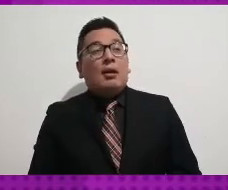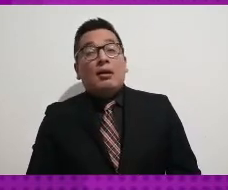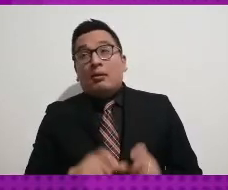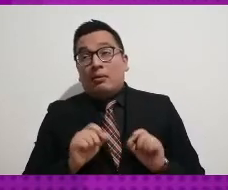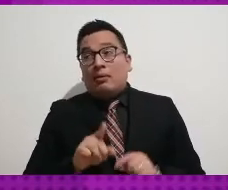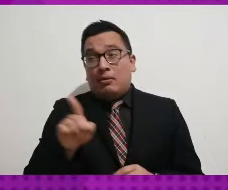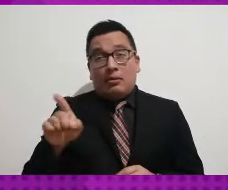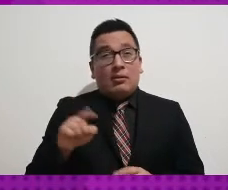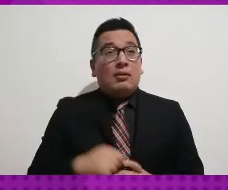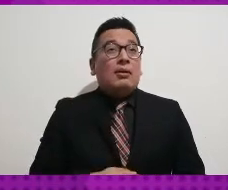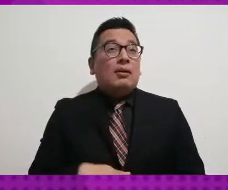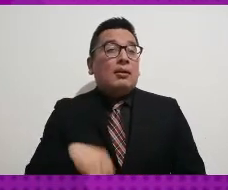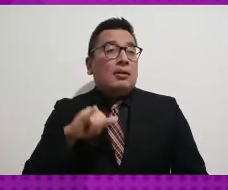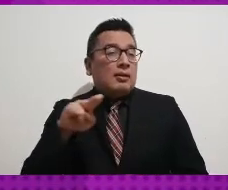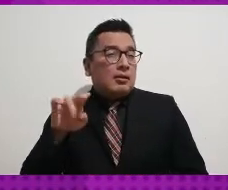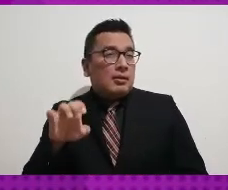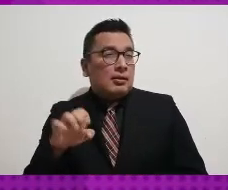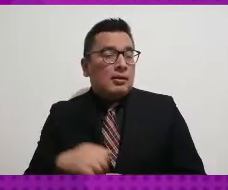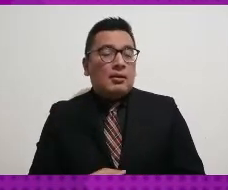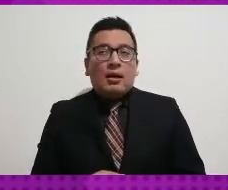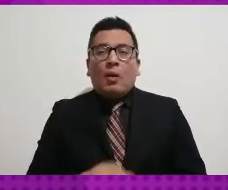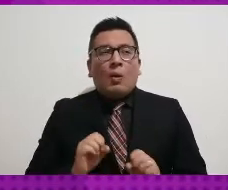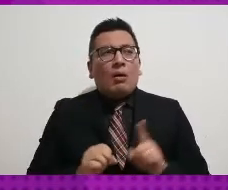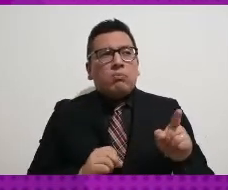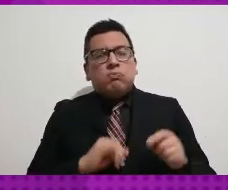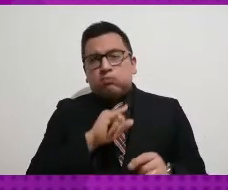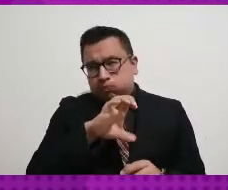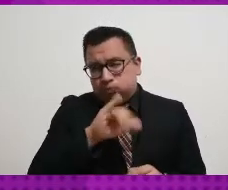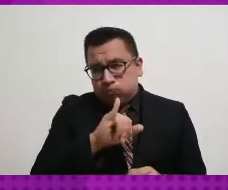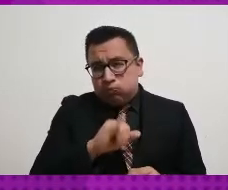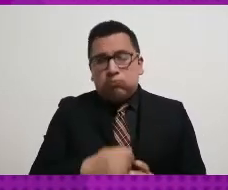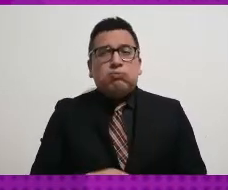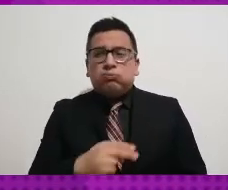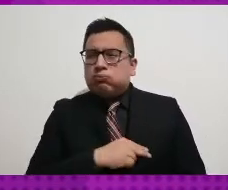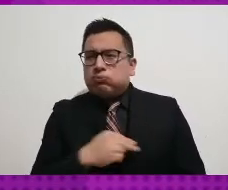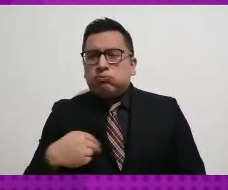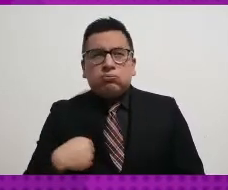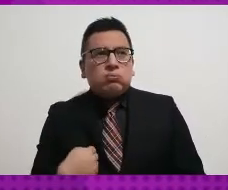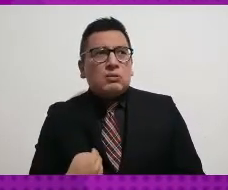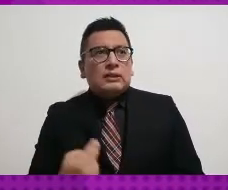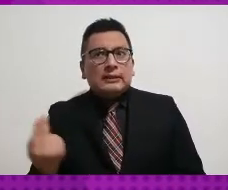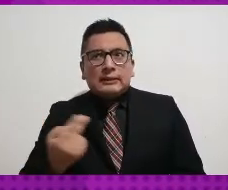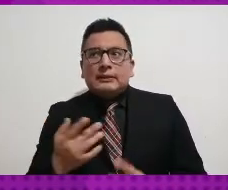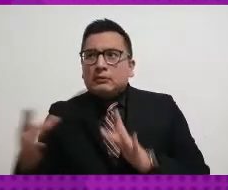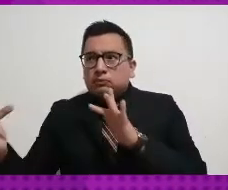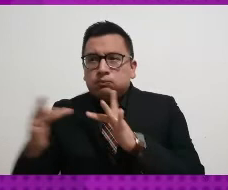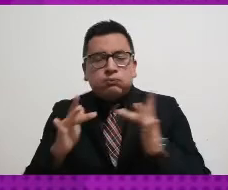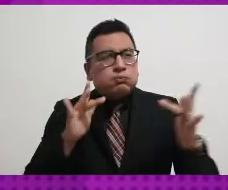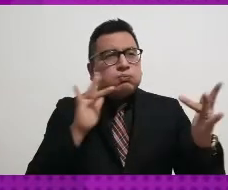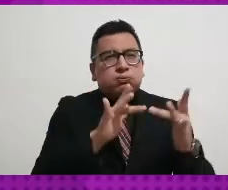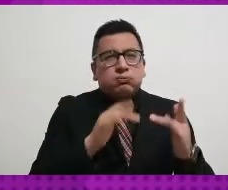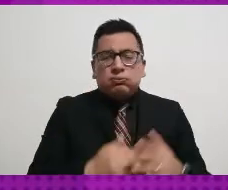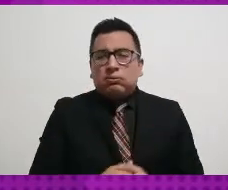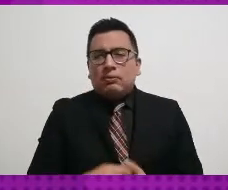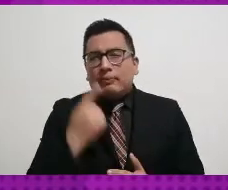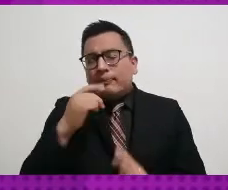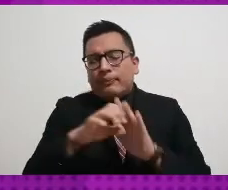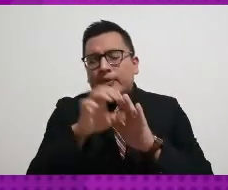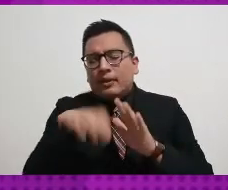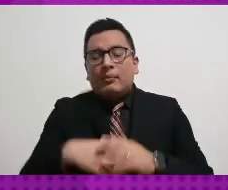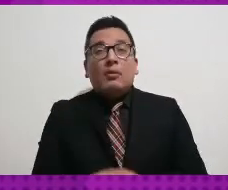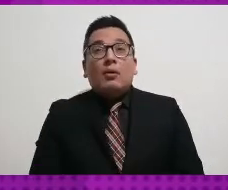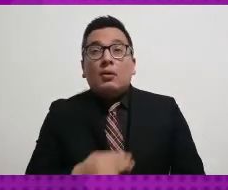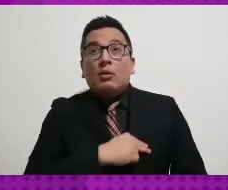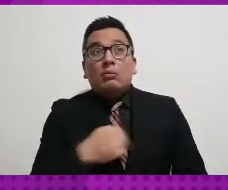Instituto Electoral de Coahuila han tenido en los procesos electorales más recientes líneas de trabajo conjuntas. Un ejemplo es